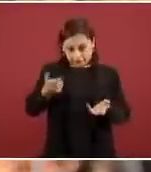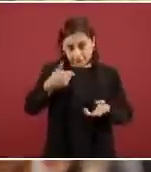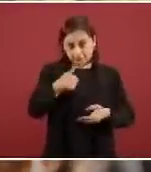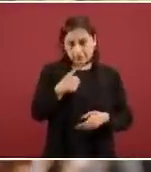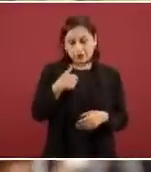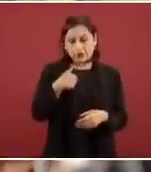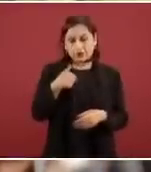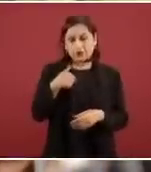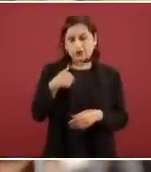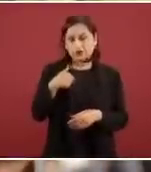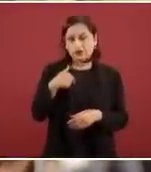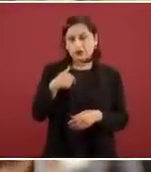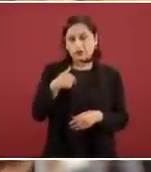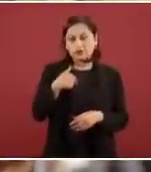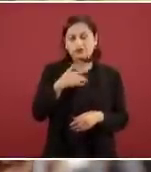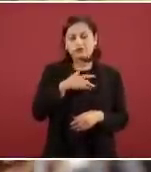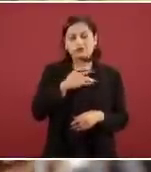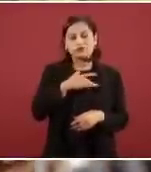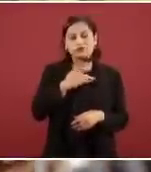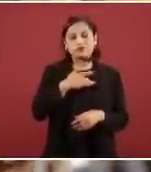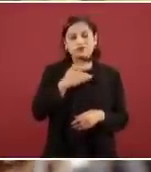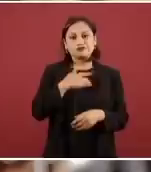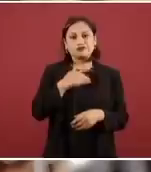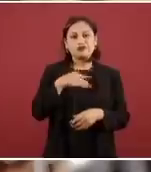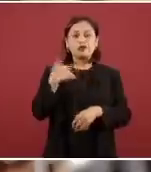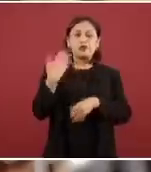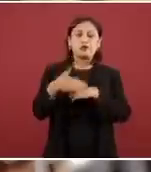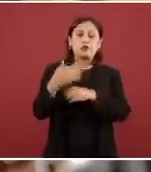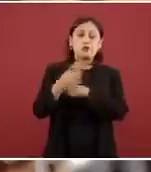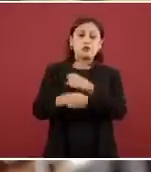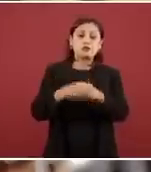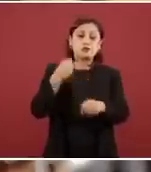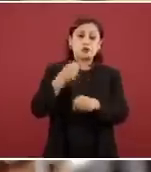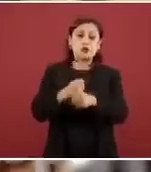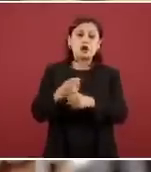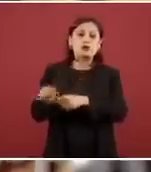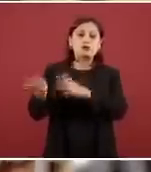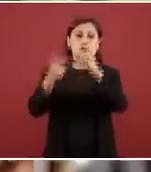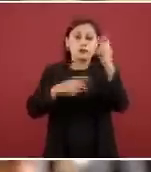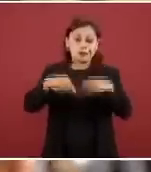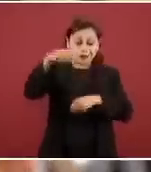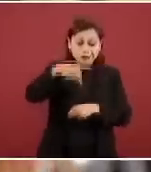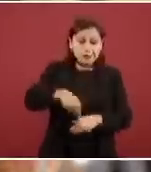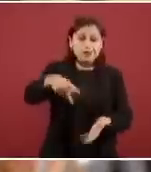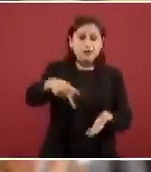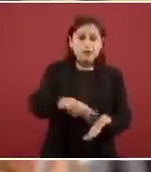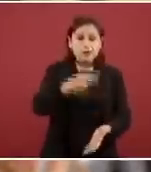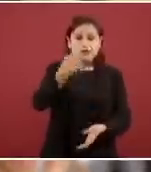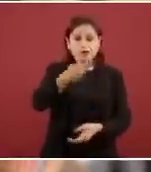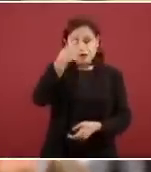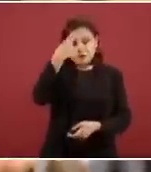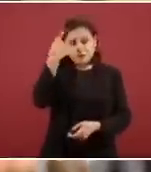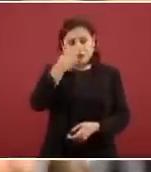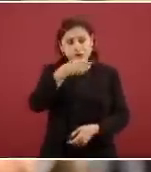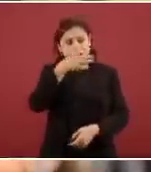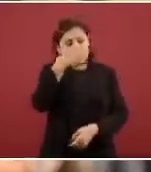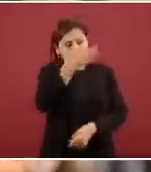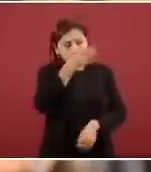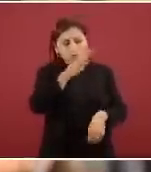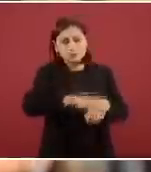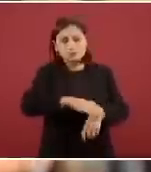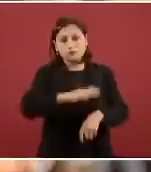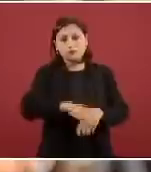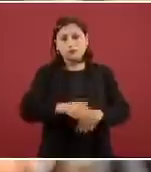escrúpulo que voy a regresar el siguiente año a hablar el mismo tema, y que es atendible y se